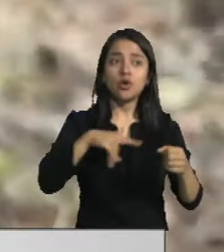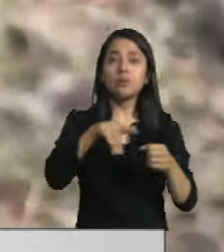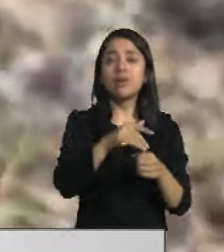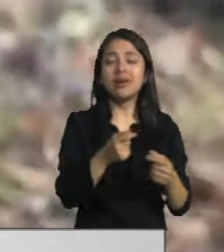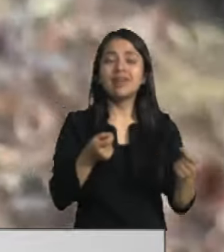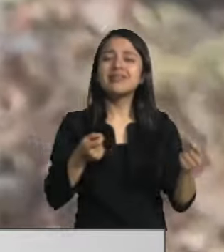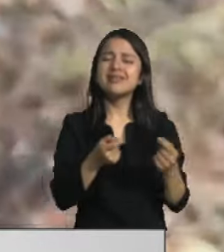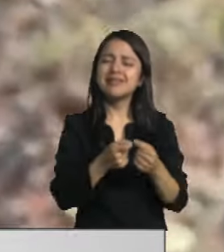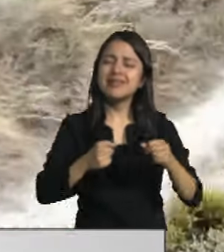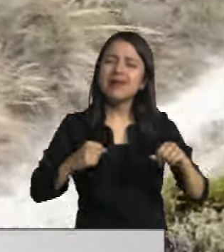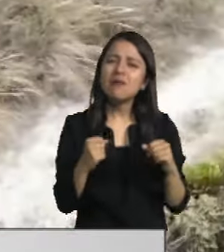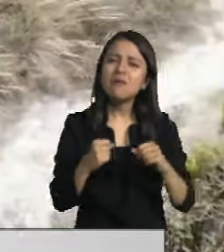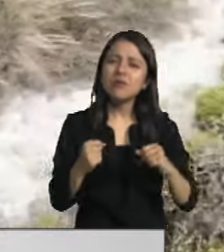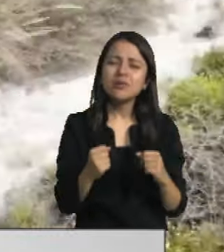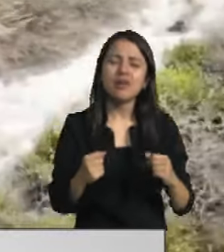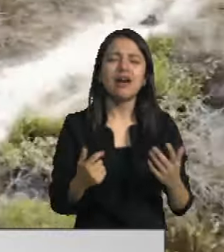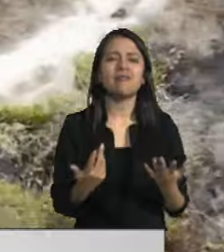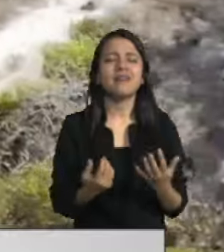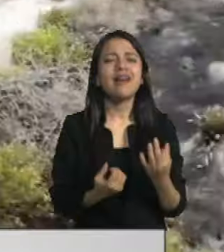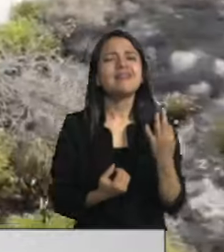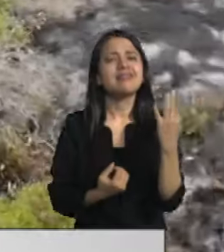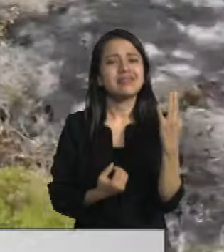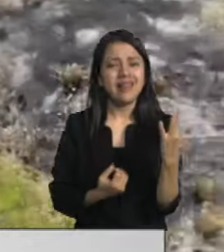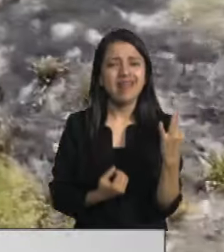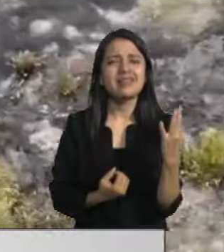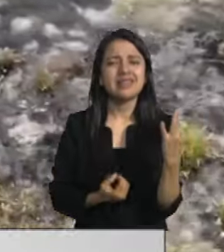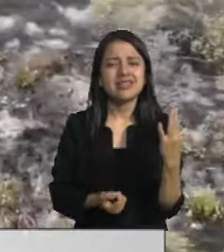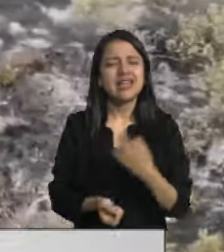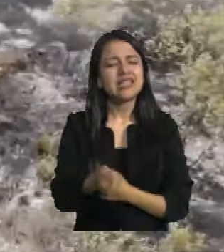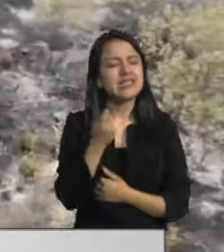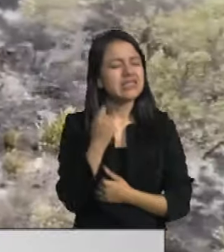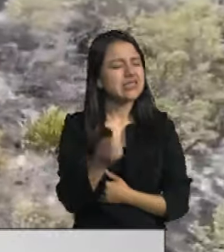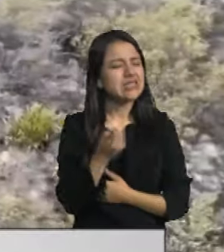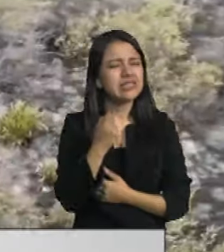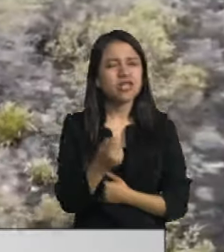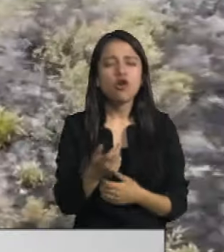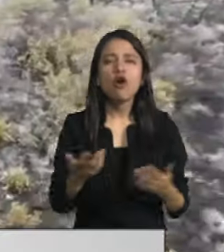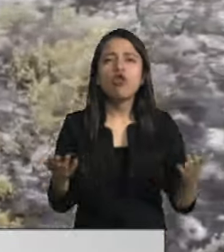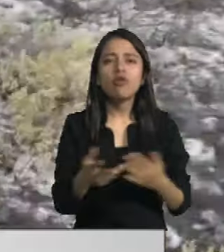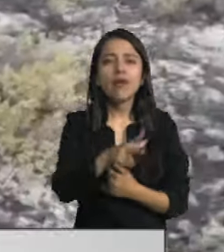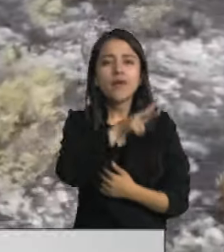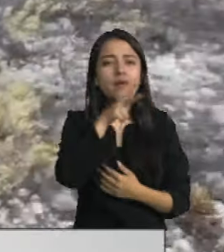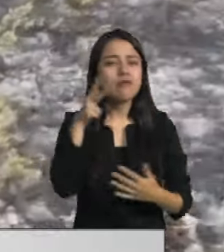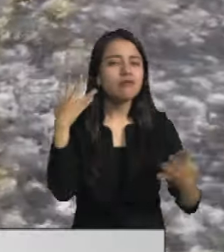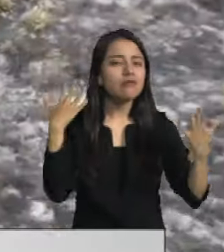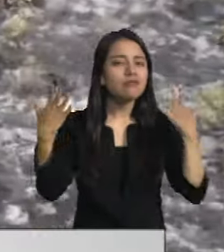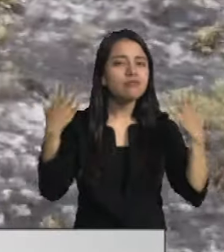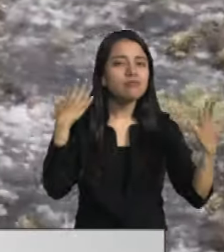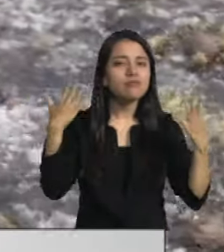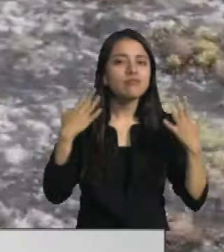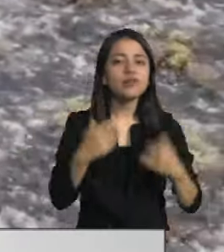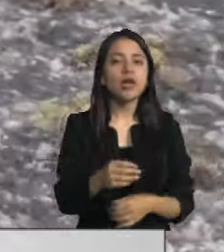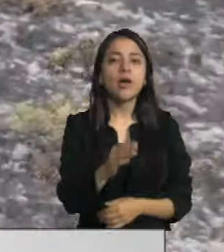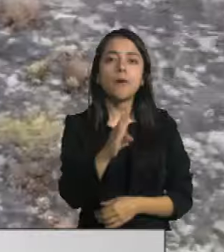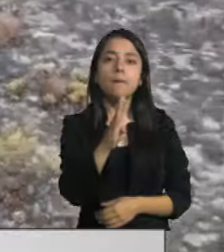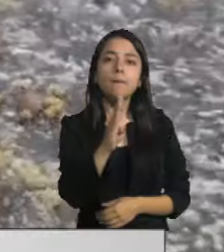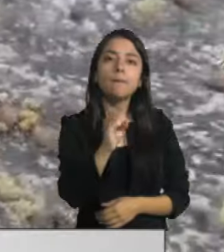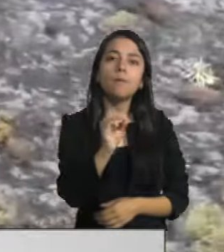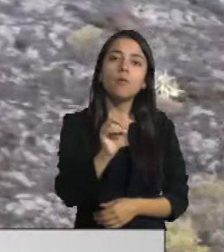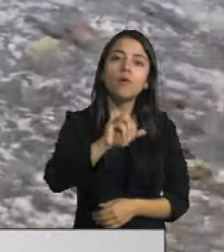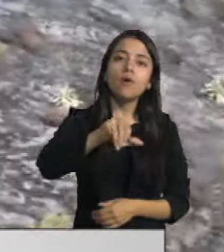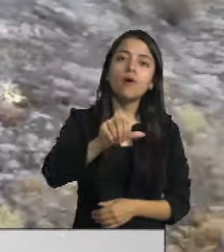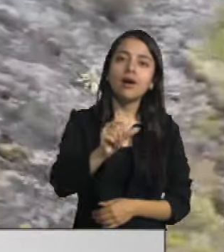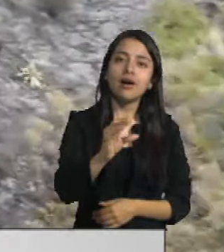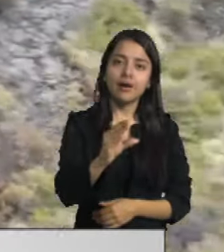3 incendios forestales. Uno de los más críticos se sigue presentando en zona rural del municipio de Bojacá. Allí también las